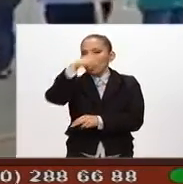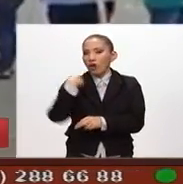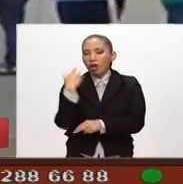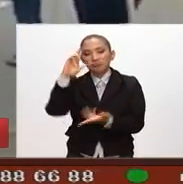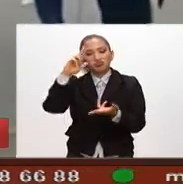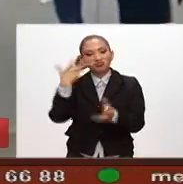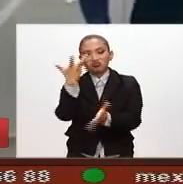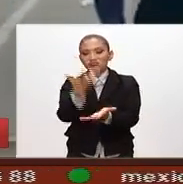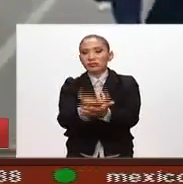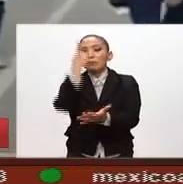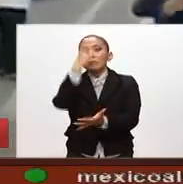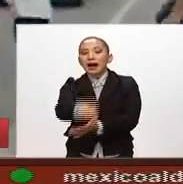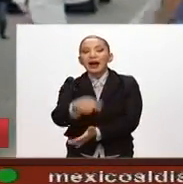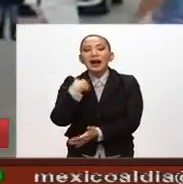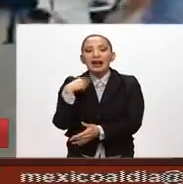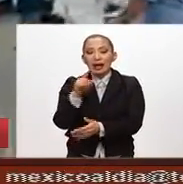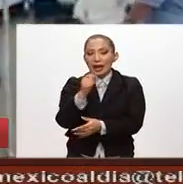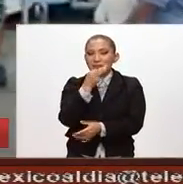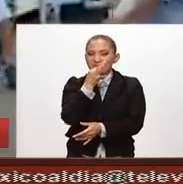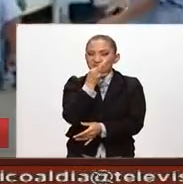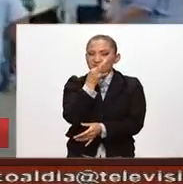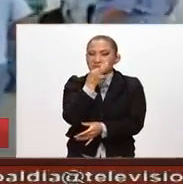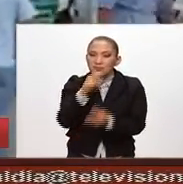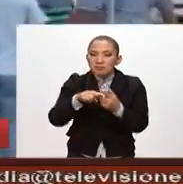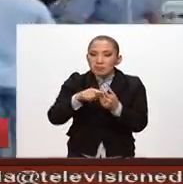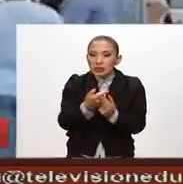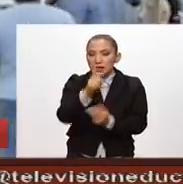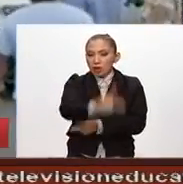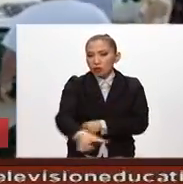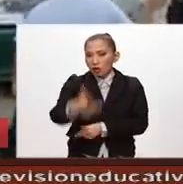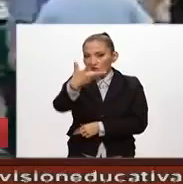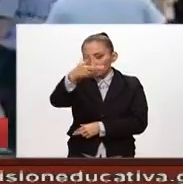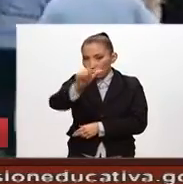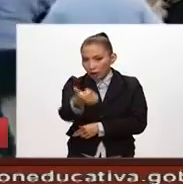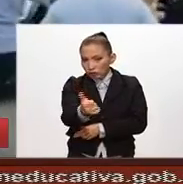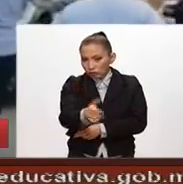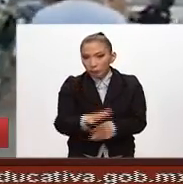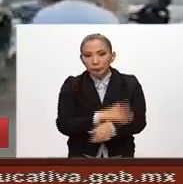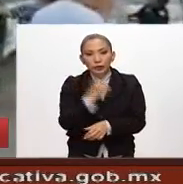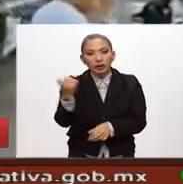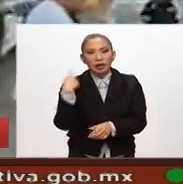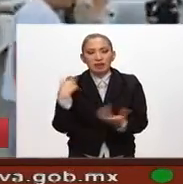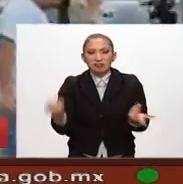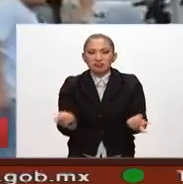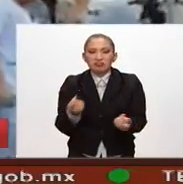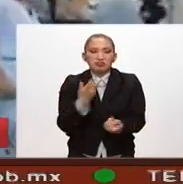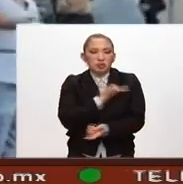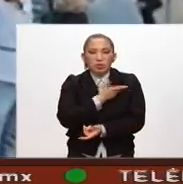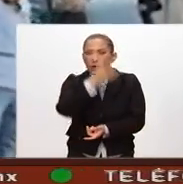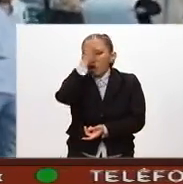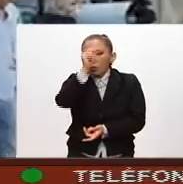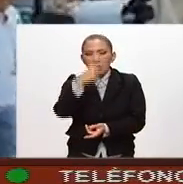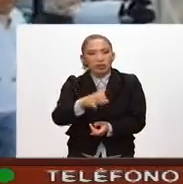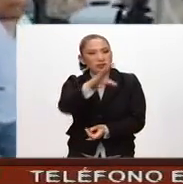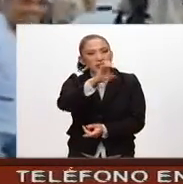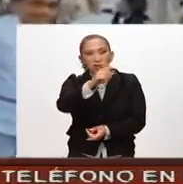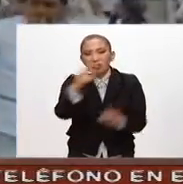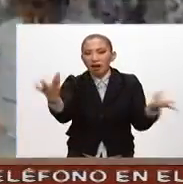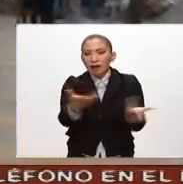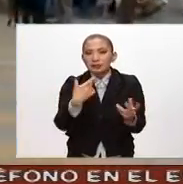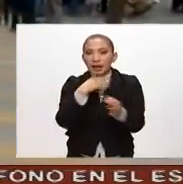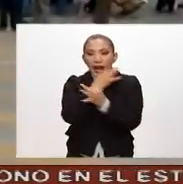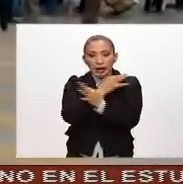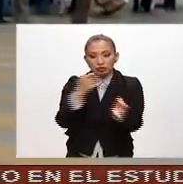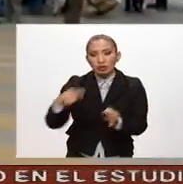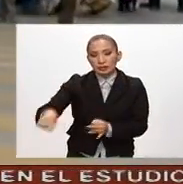horas para el primer minuto del lunes, de este lunes 8 de agosto. Esto en protesta por las movilizaciones de la gente. A pesar del